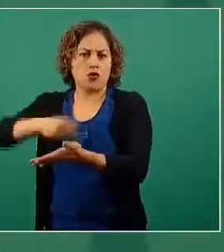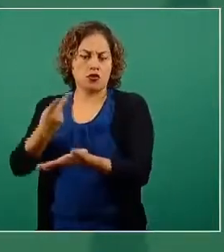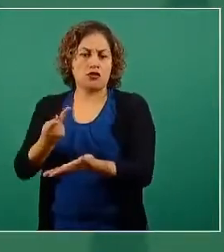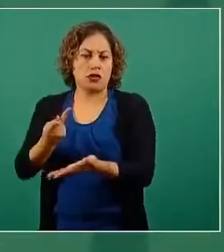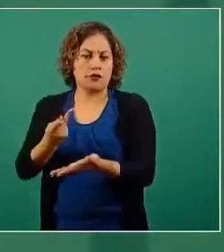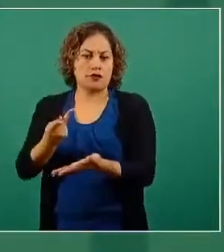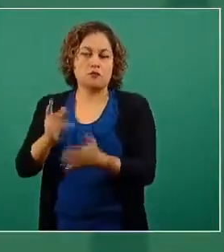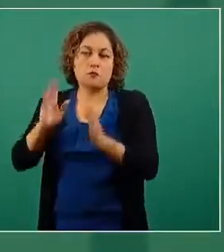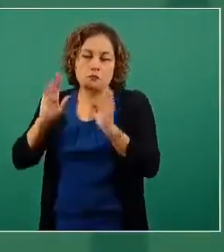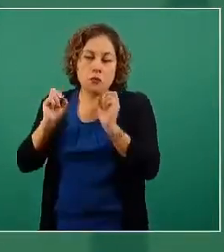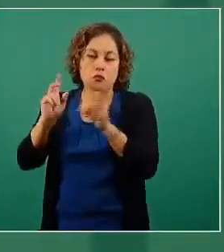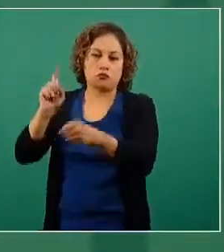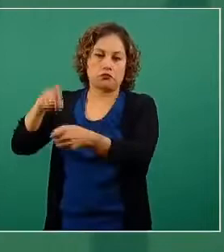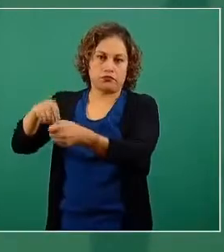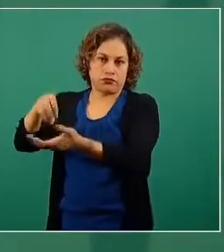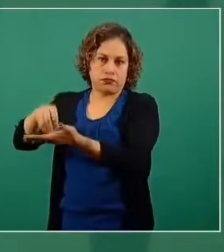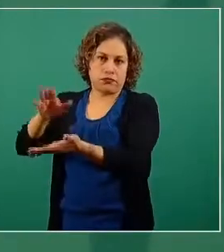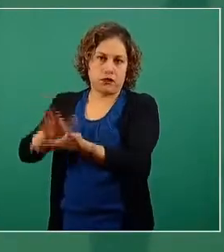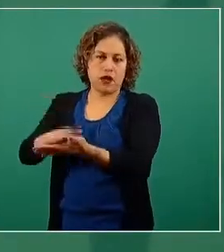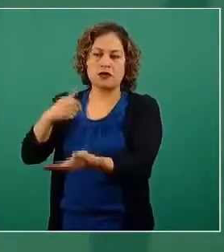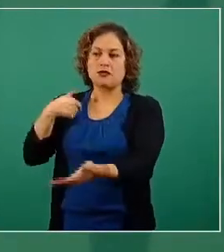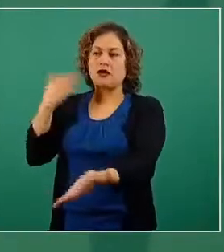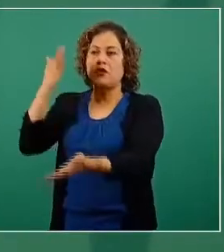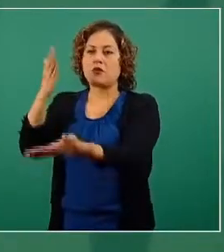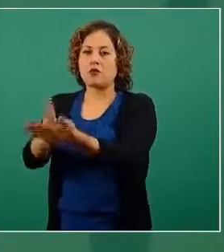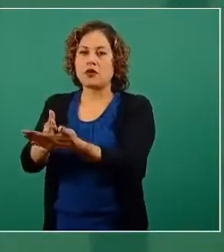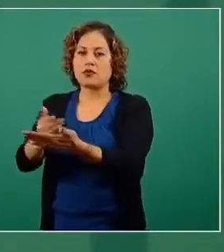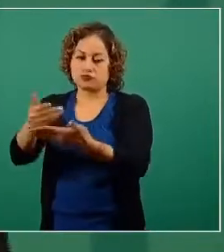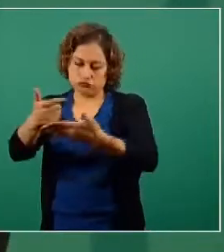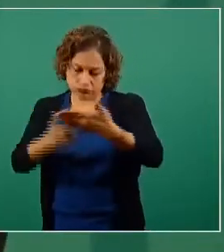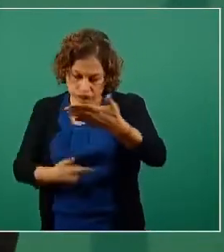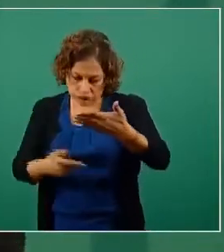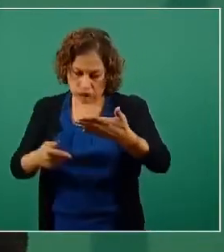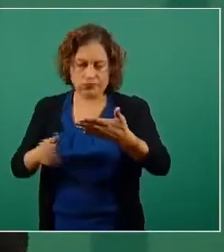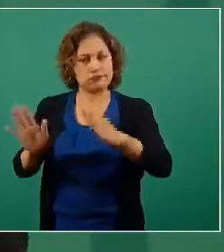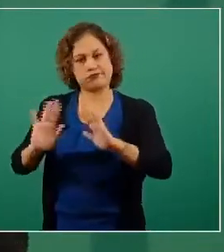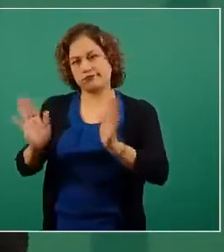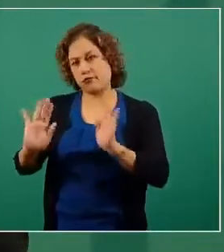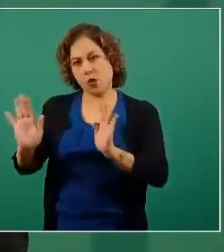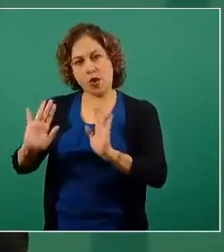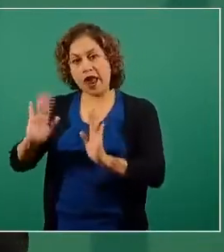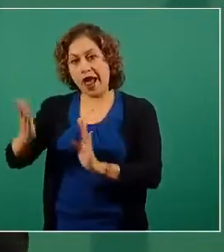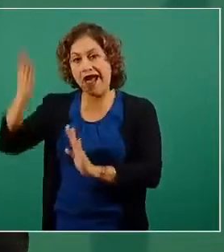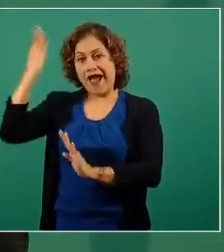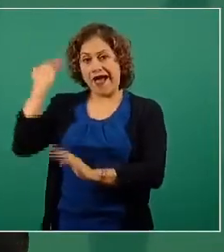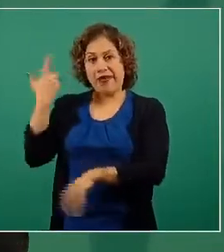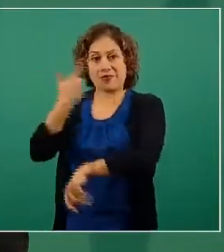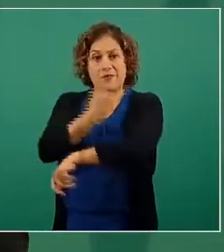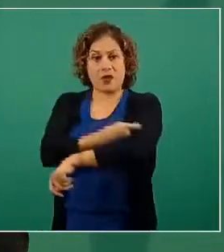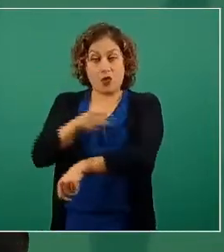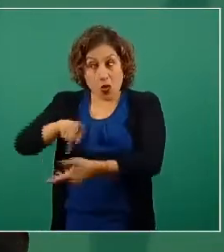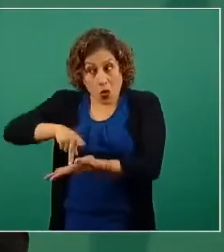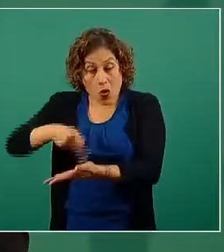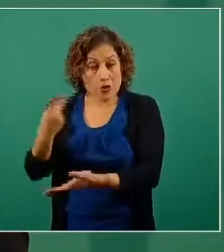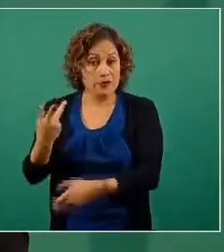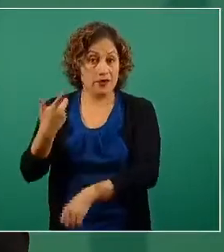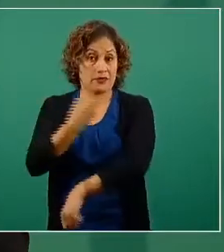Gabriela Nucamendi, usted ya ha sido vacunada, no es necesario volver a ponerle la vacuna para prevención de